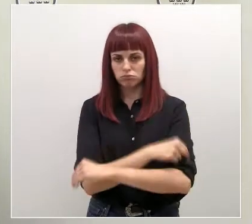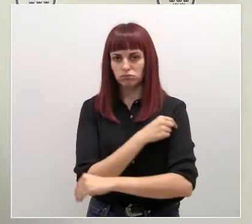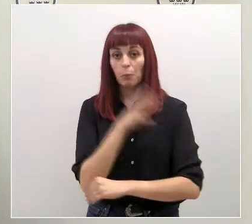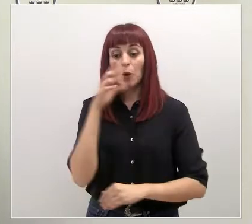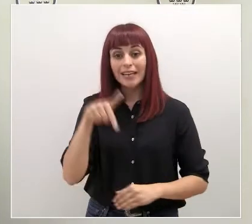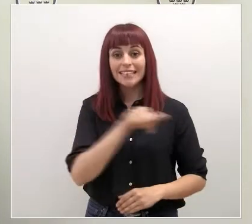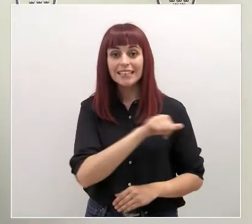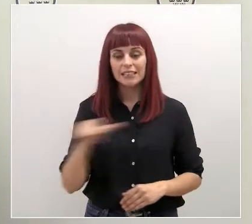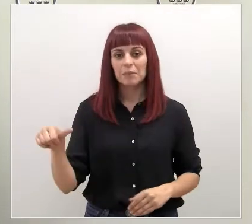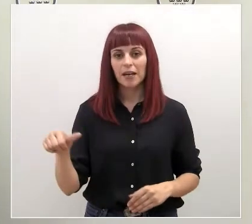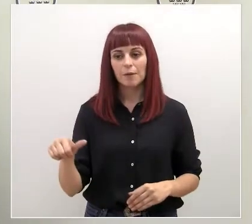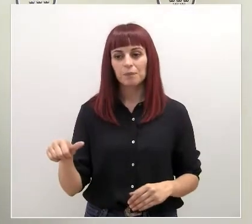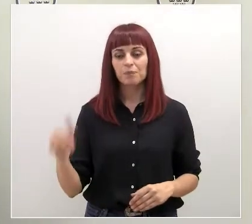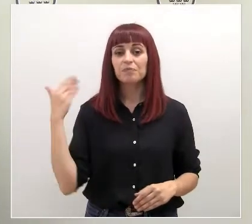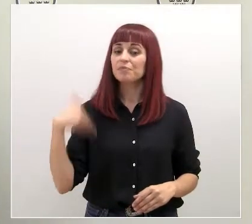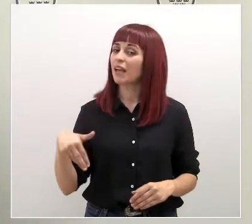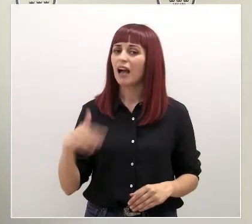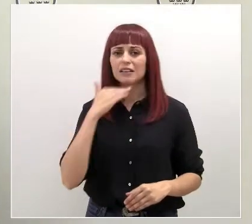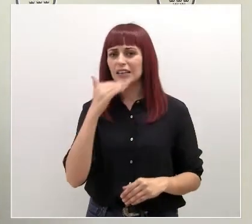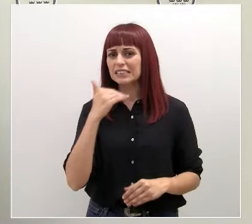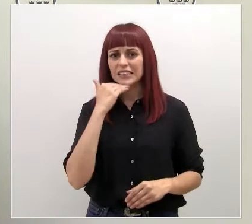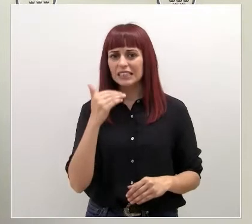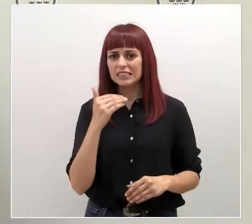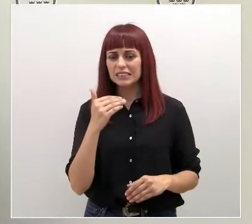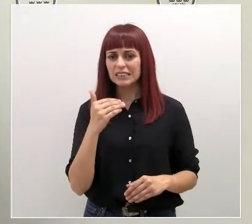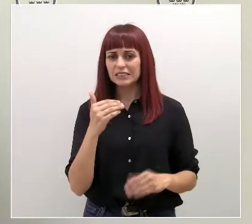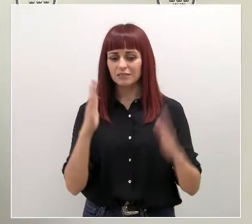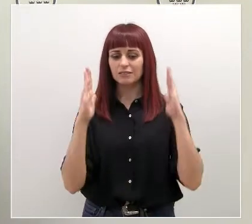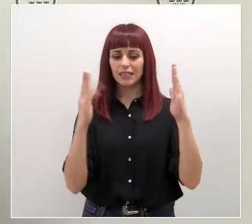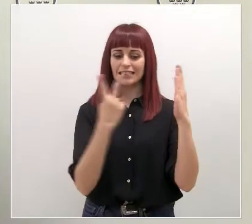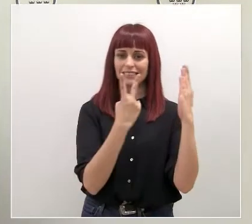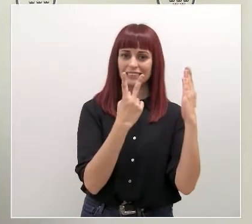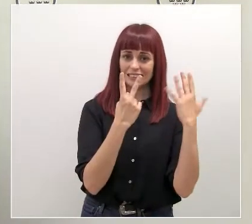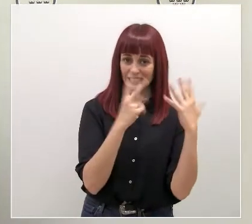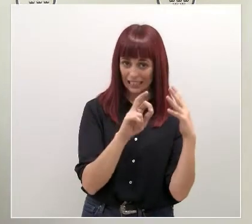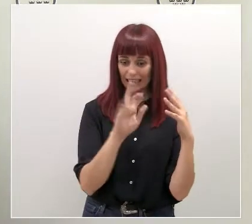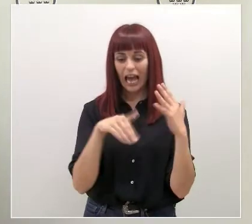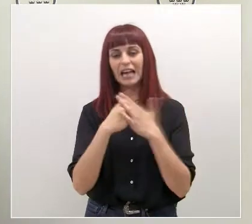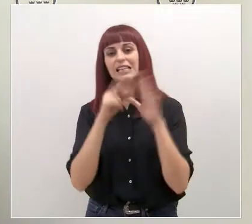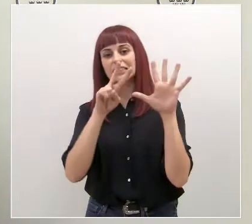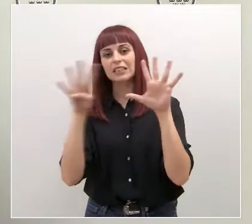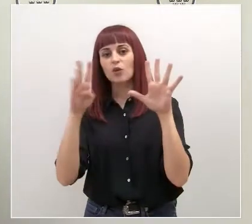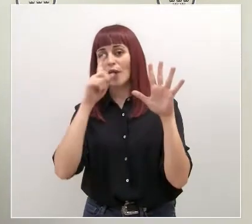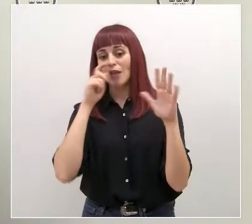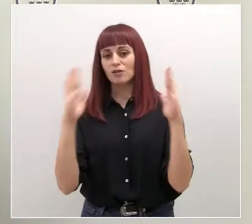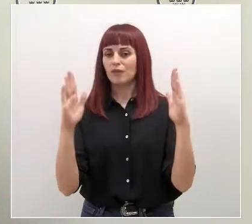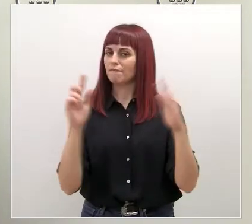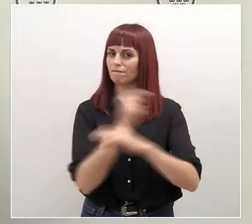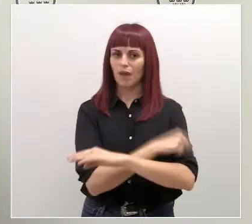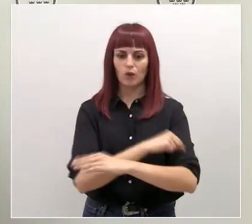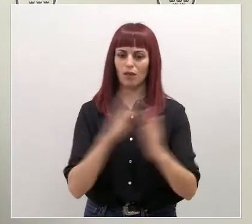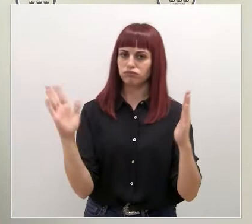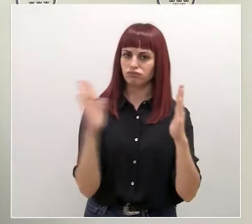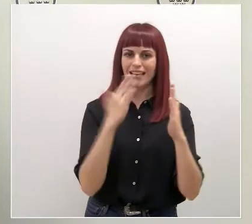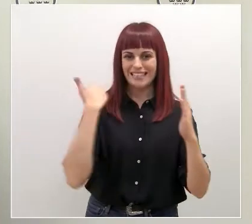semana terminará de vacunarse a la práctica totalidad del tramo de 70 a 79 años. Ayer mismo